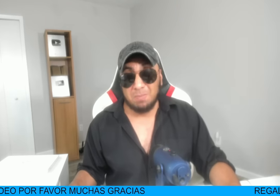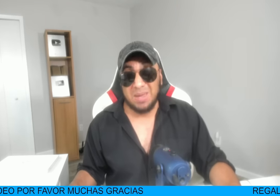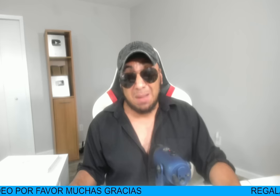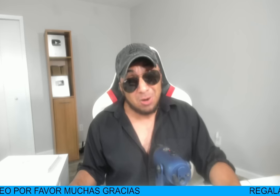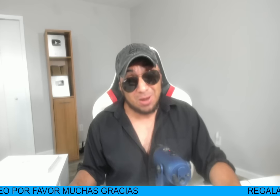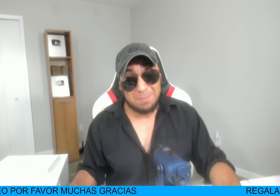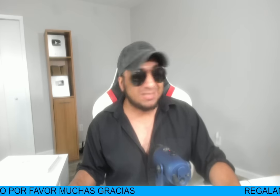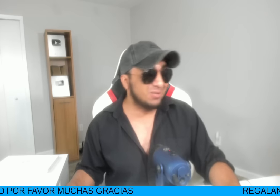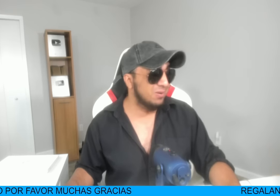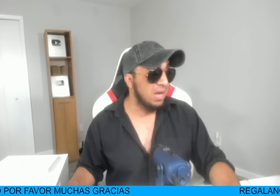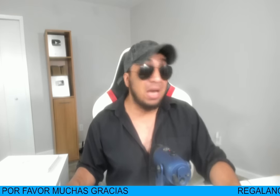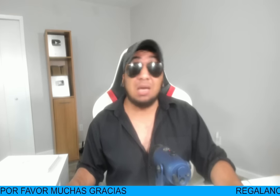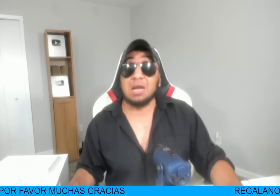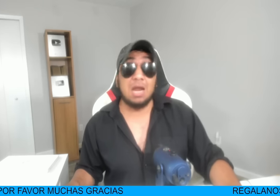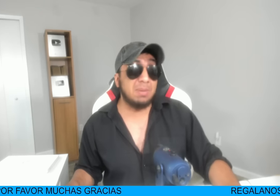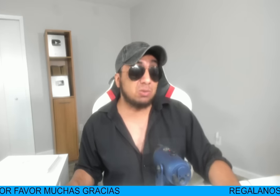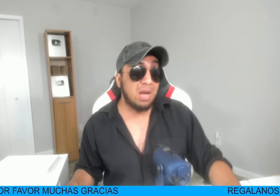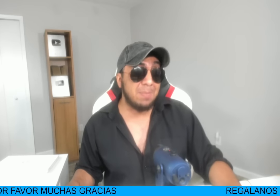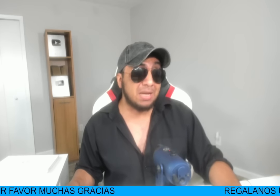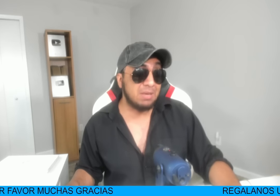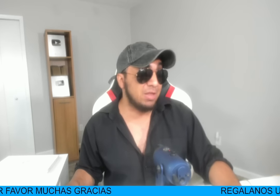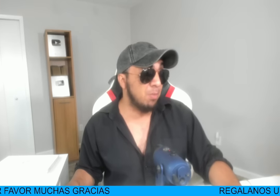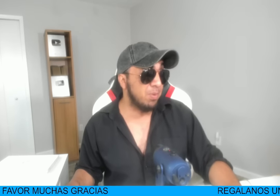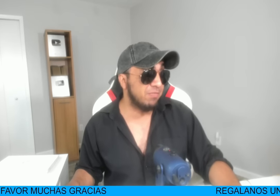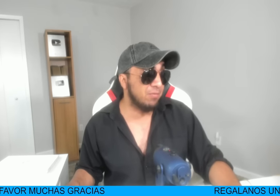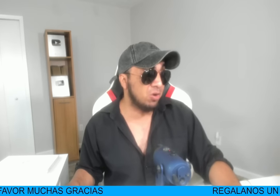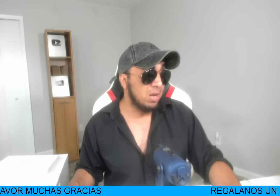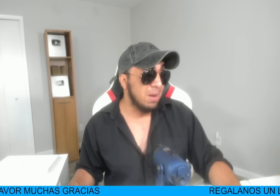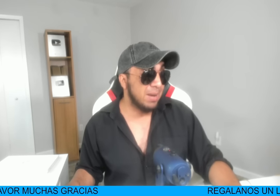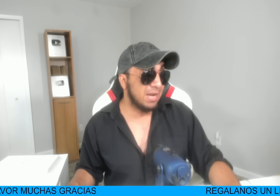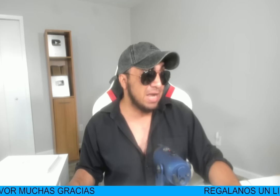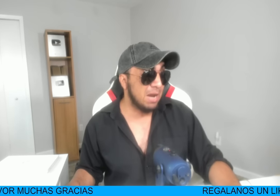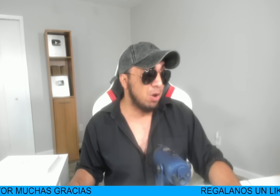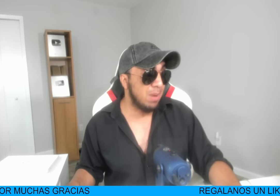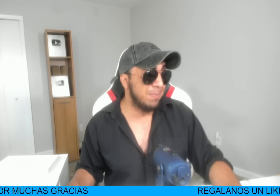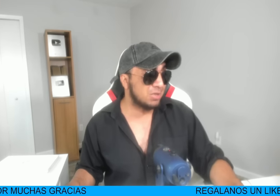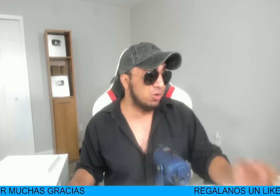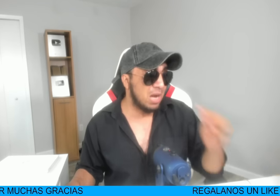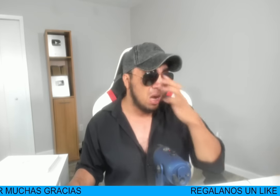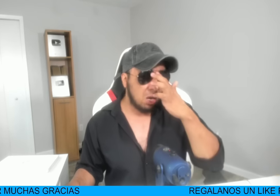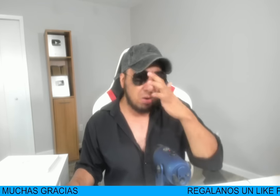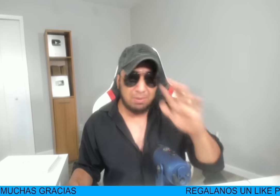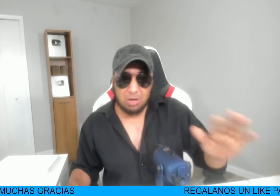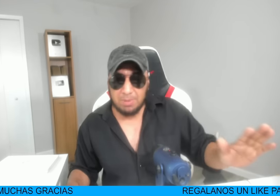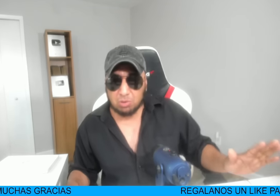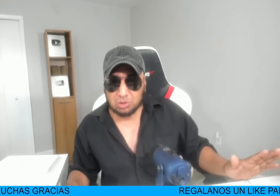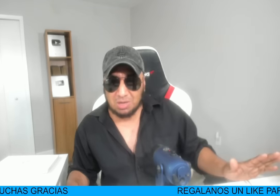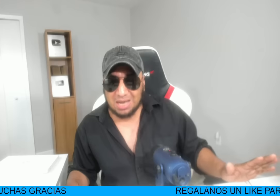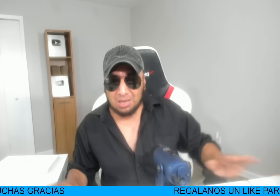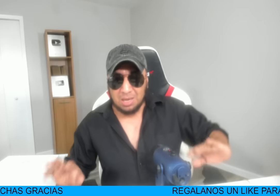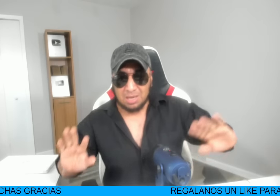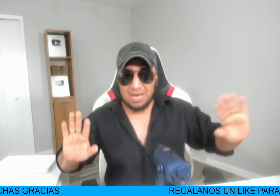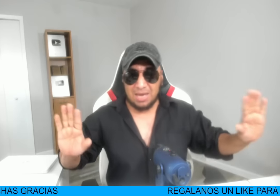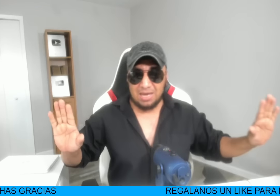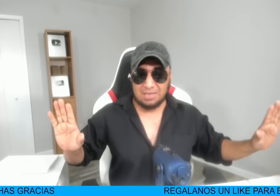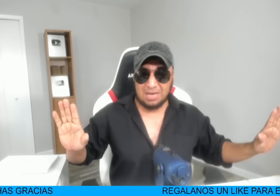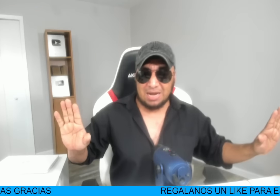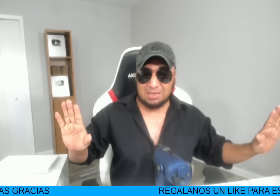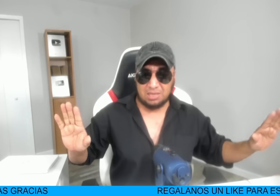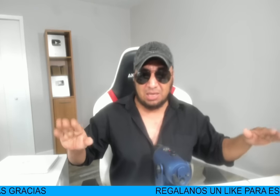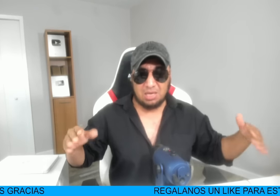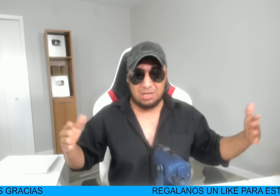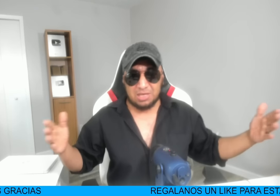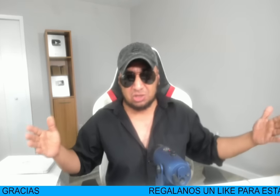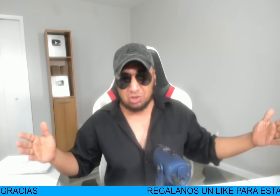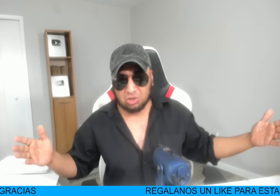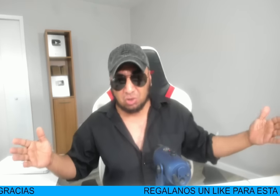pero veamos lo que pasó. Hey, regáleme su like para este video, por favor, para que lleguemos a más personas. Colabóreme con su like, que es de